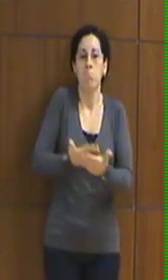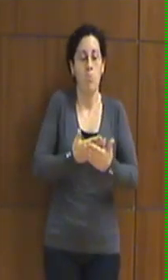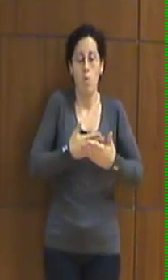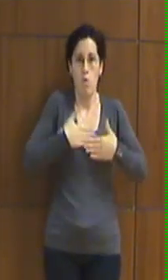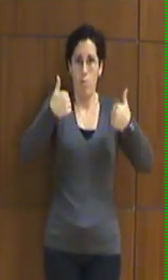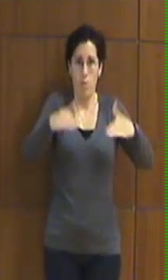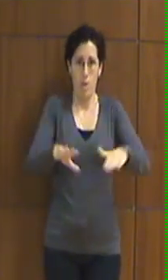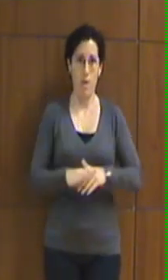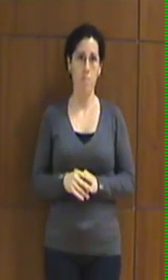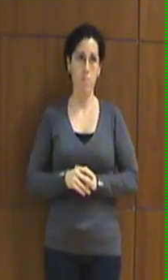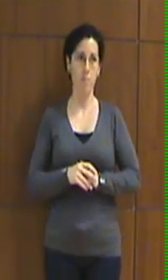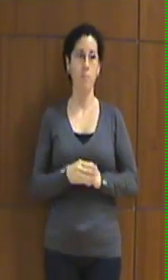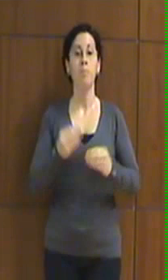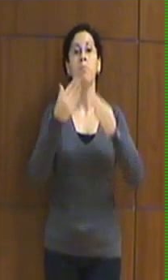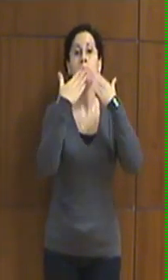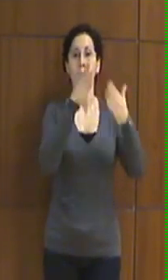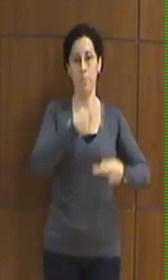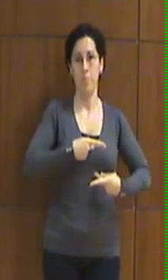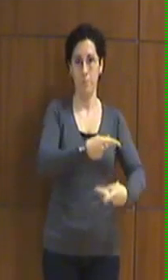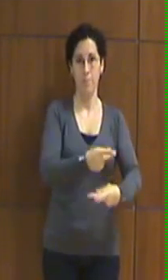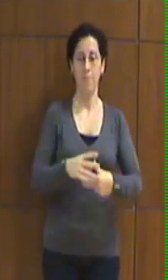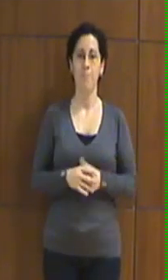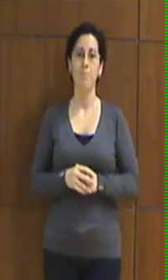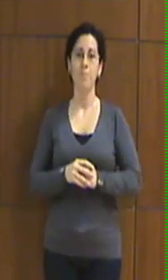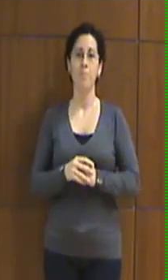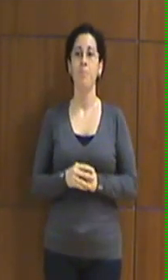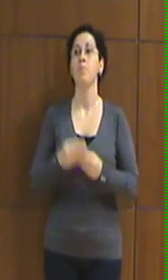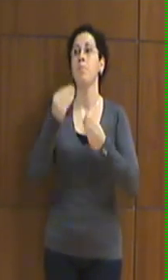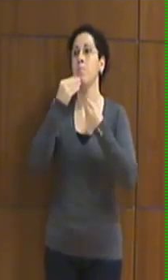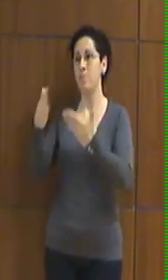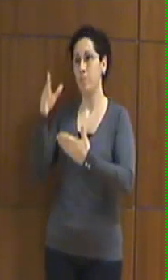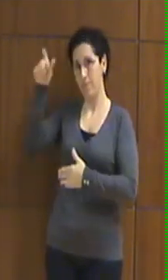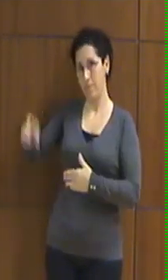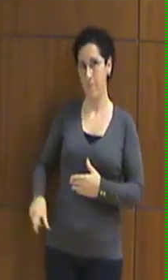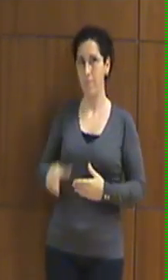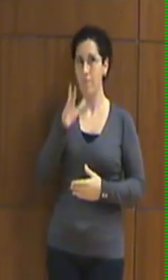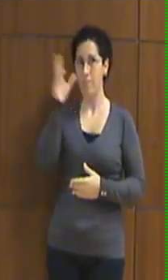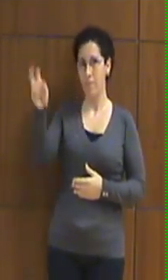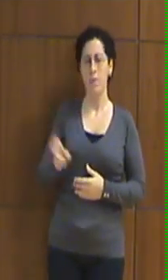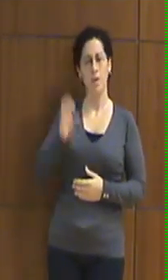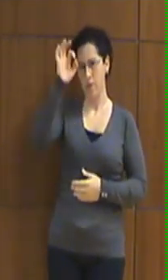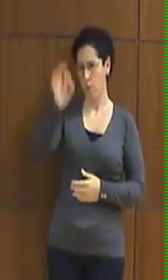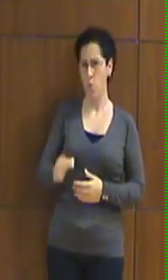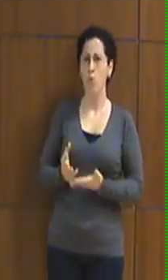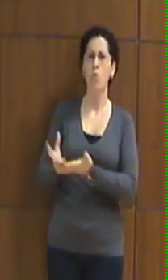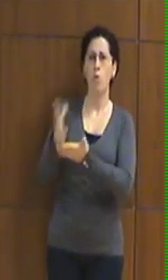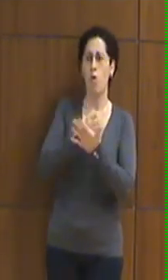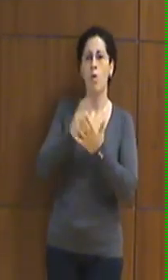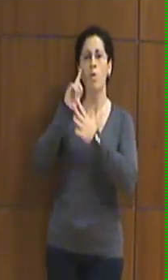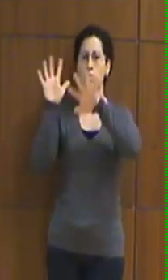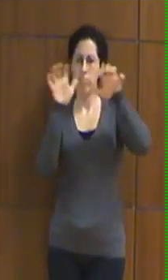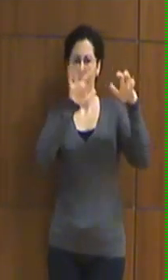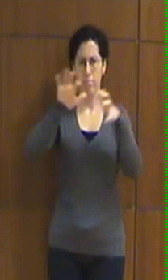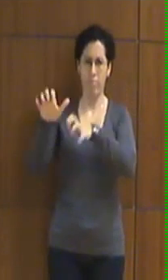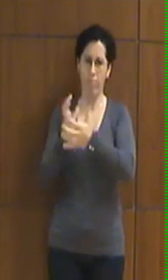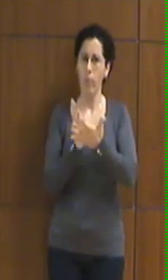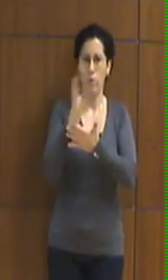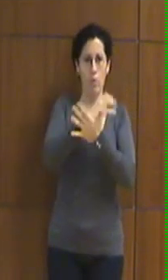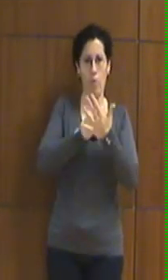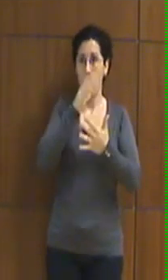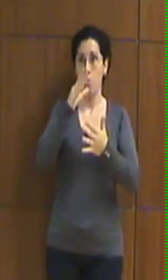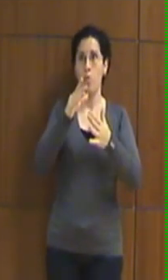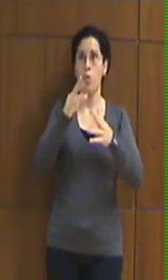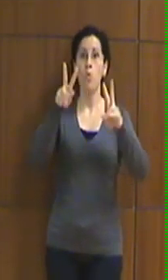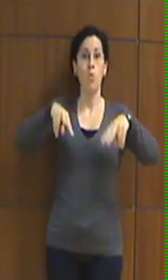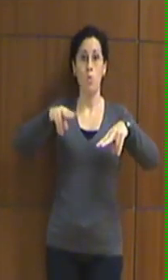que esté en mis manos. Muchas gracias por invitarme. Muchas gracias a ti, Rafael, y vamos, seguro que todos vamos a aprender, sin duda, aquí no paramos de